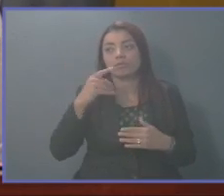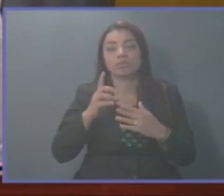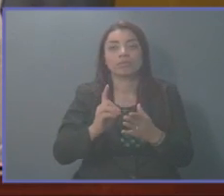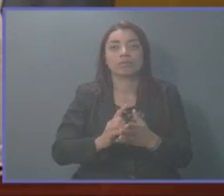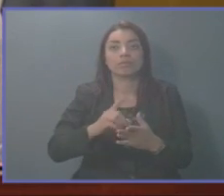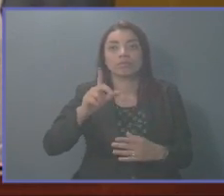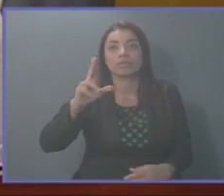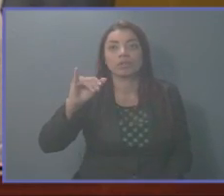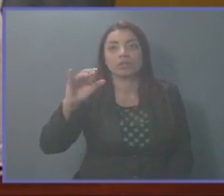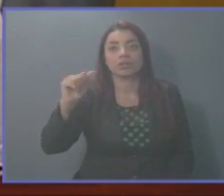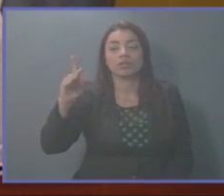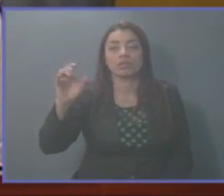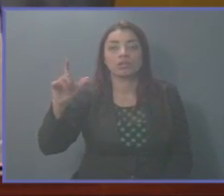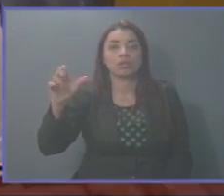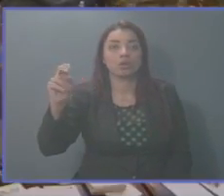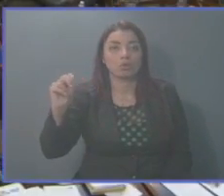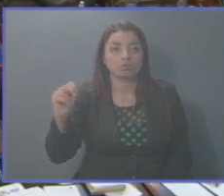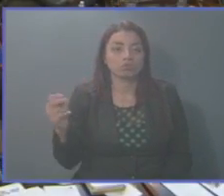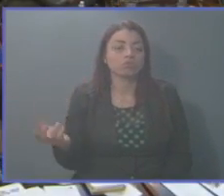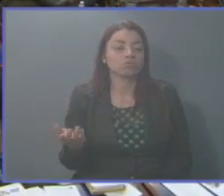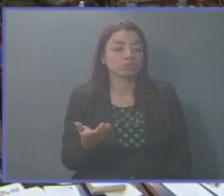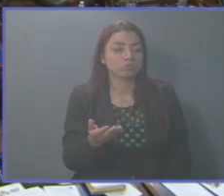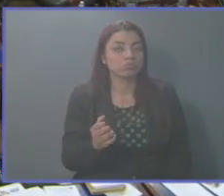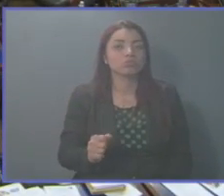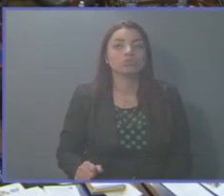Diputada Lucía de León.